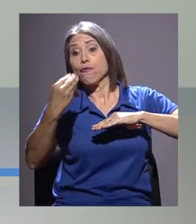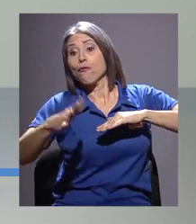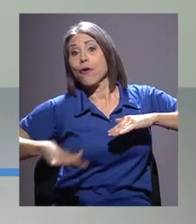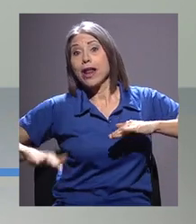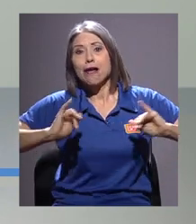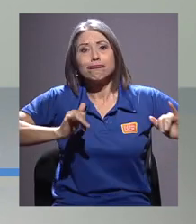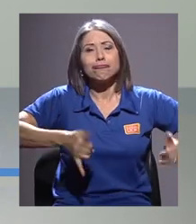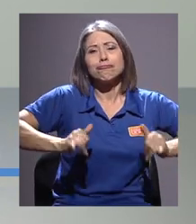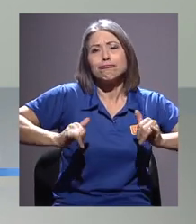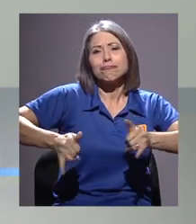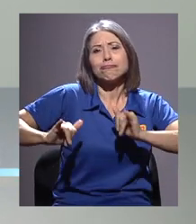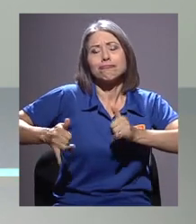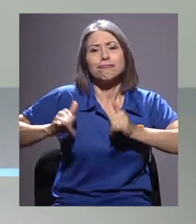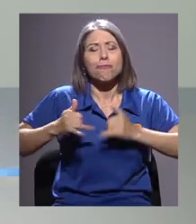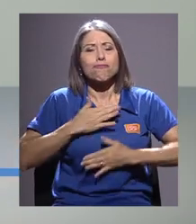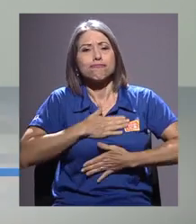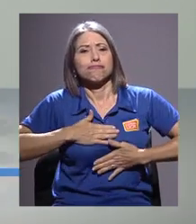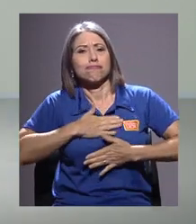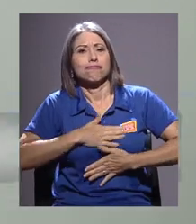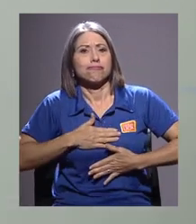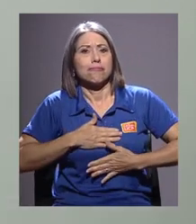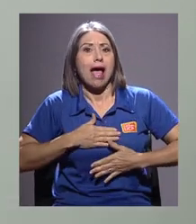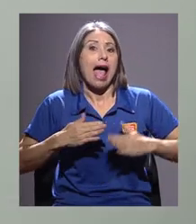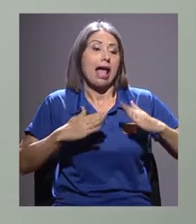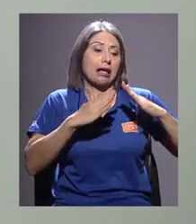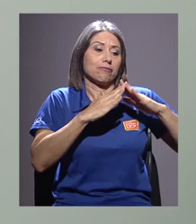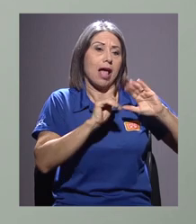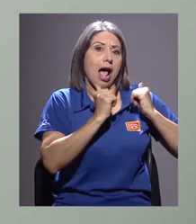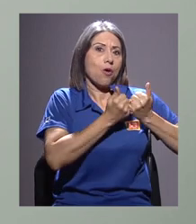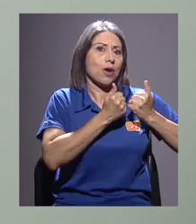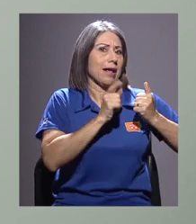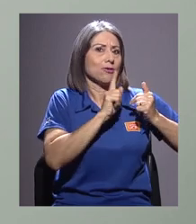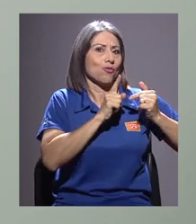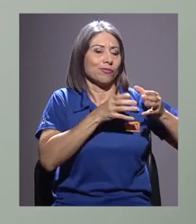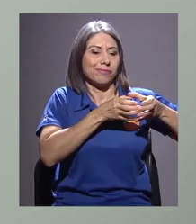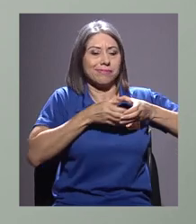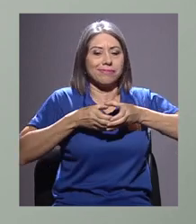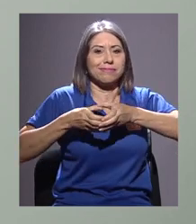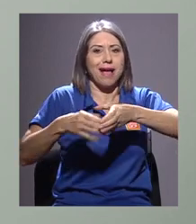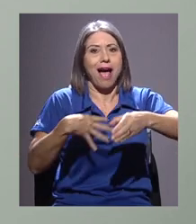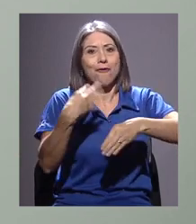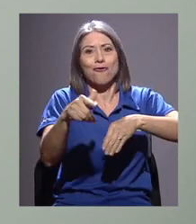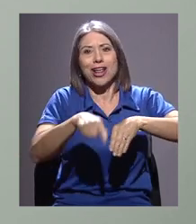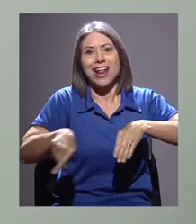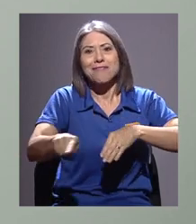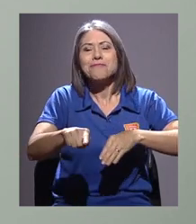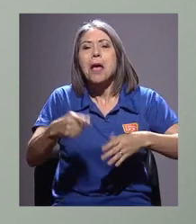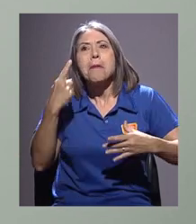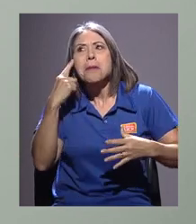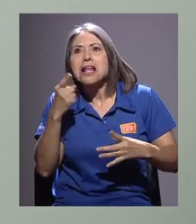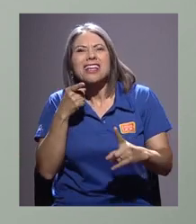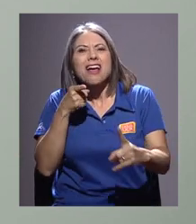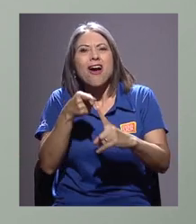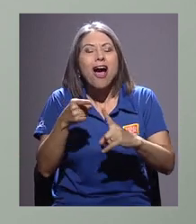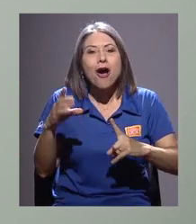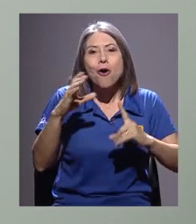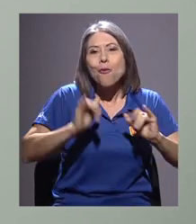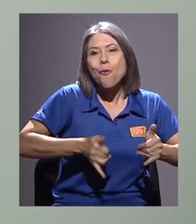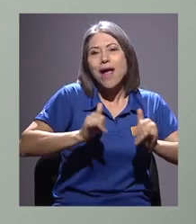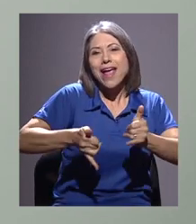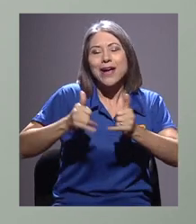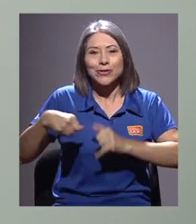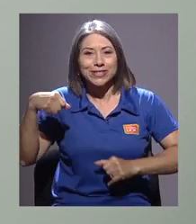veces estábamos en afuera del aula, digamos, entonces era como buscar juegos, canciones,